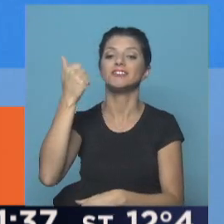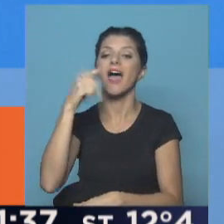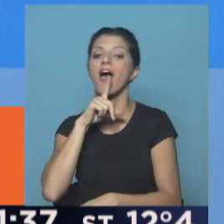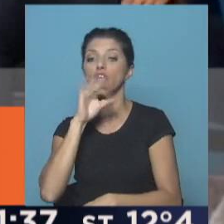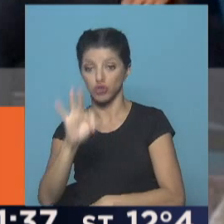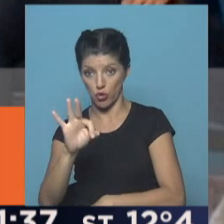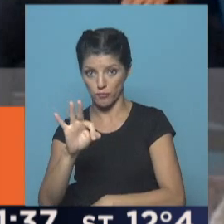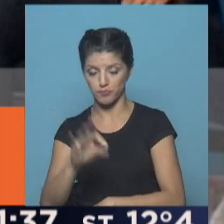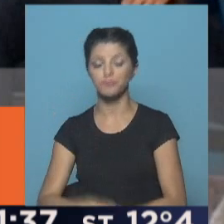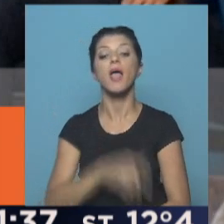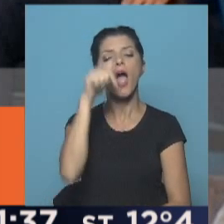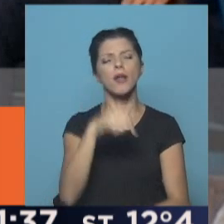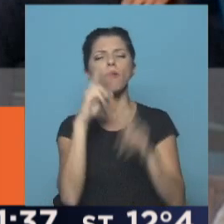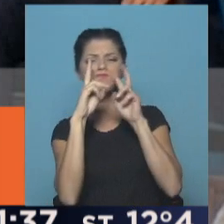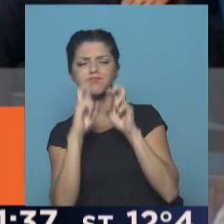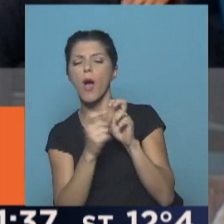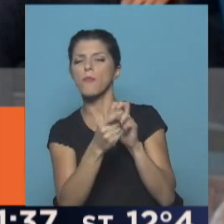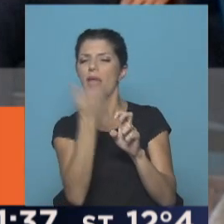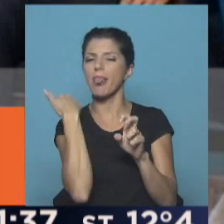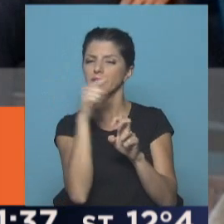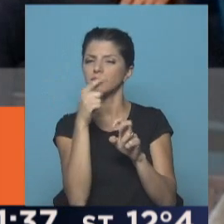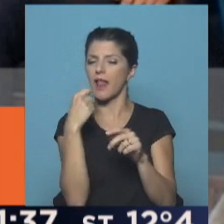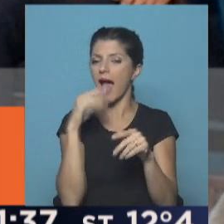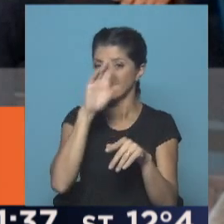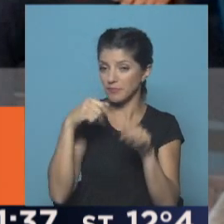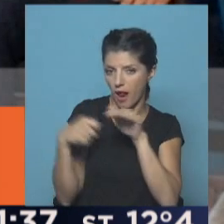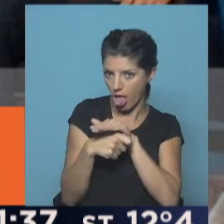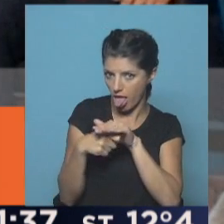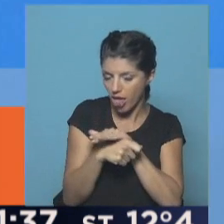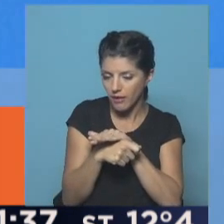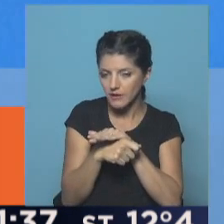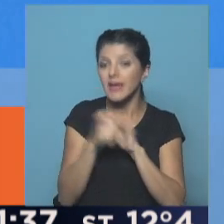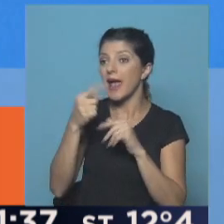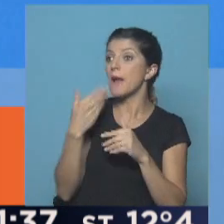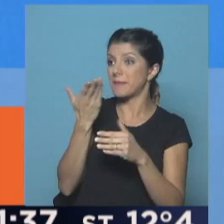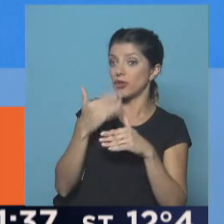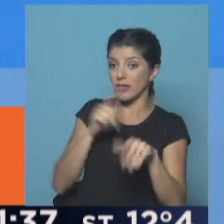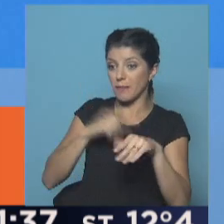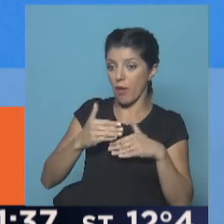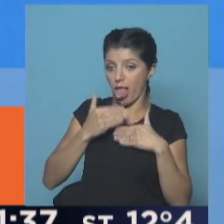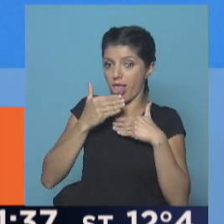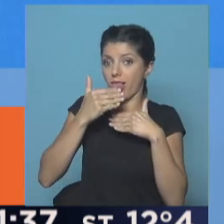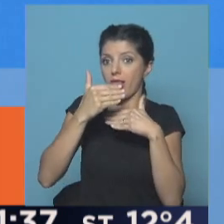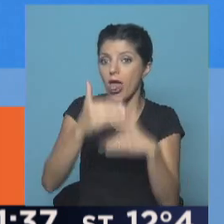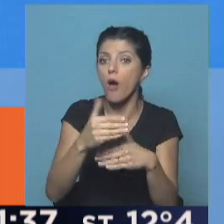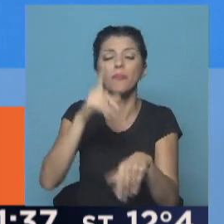es investigado por su eventual aceptación en el pago de coimas, había pedido una prórroga, reconociendo que no tenía